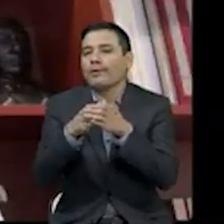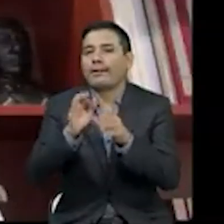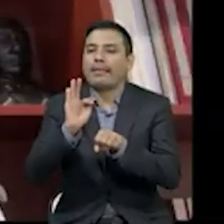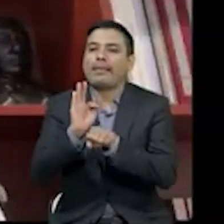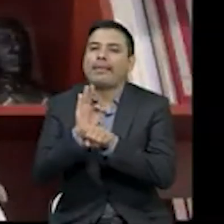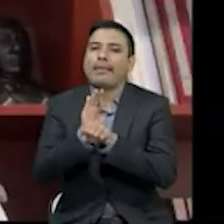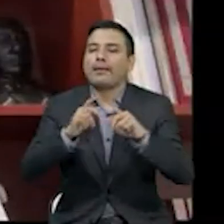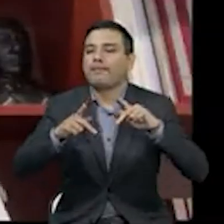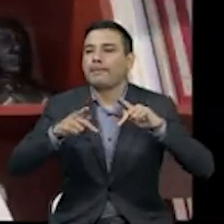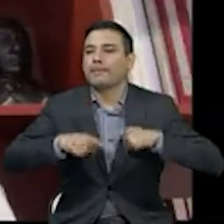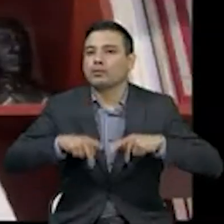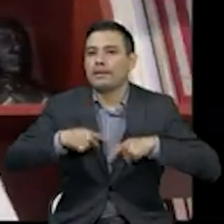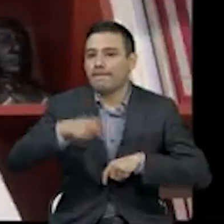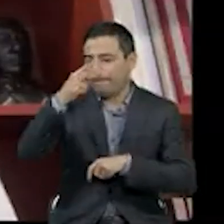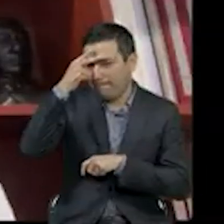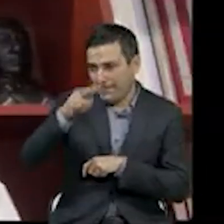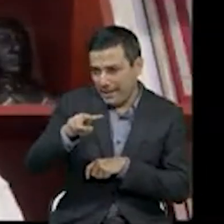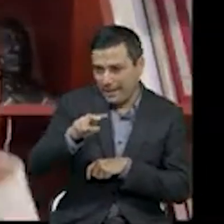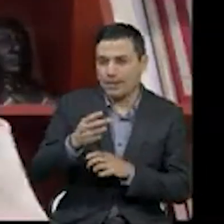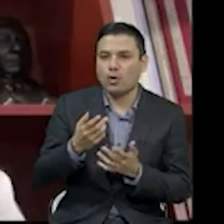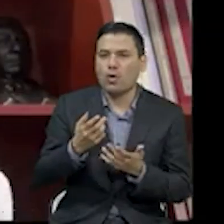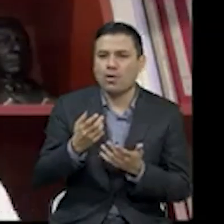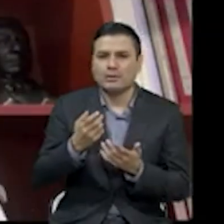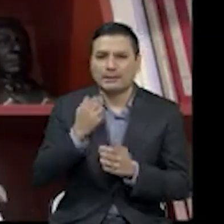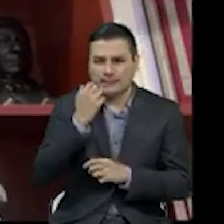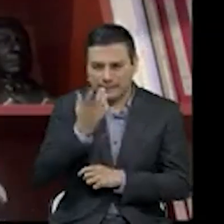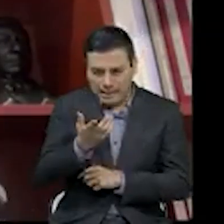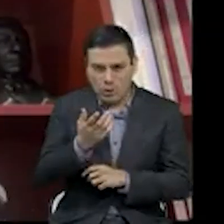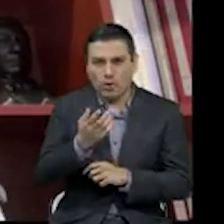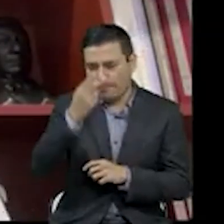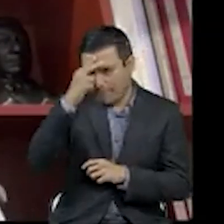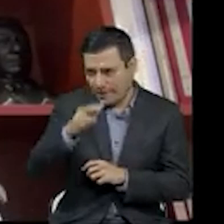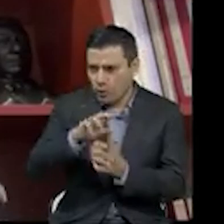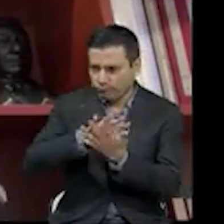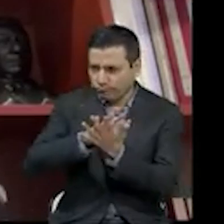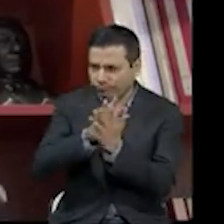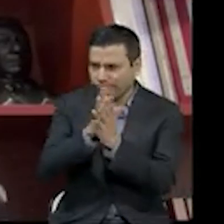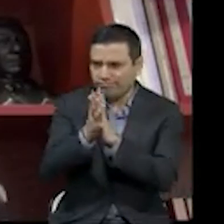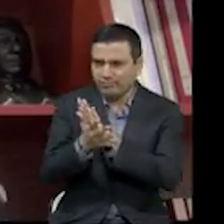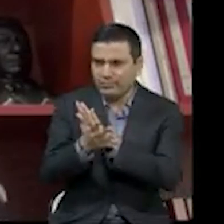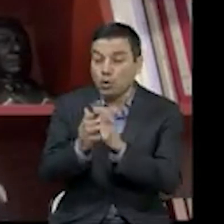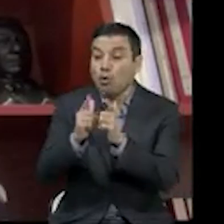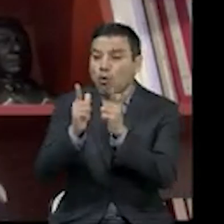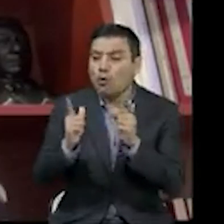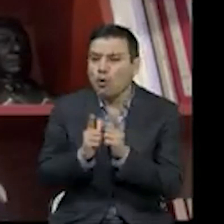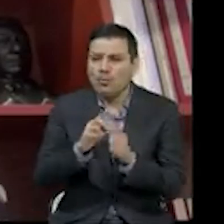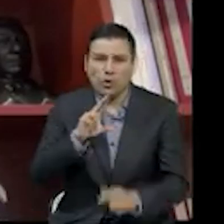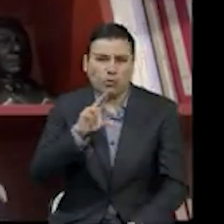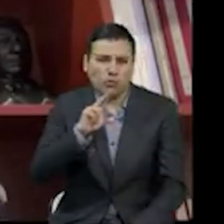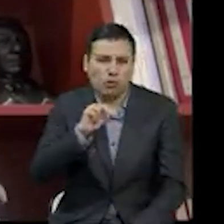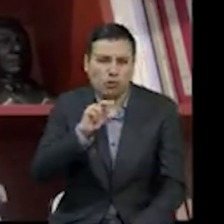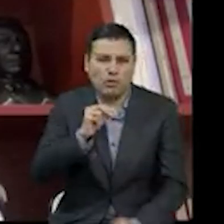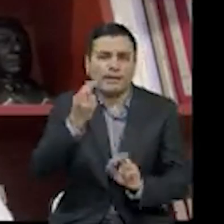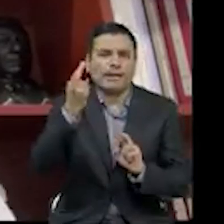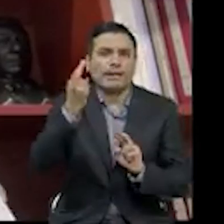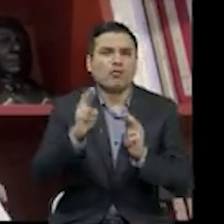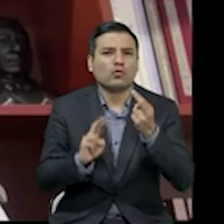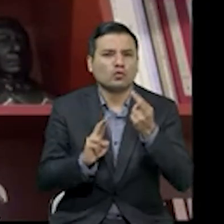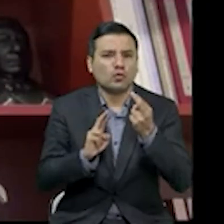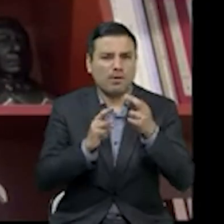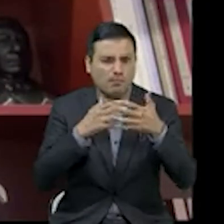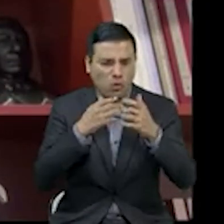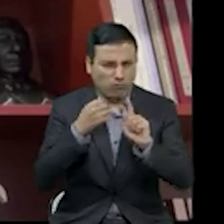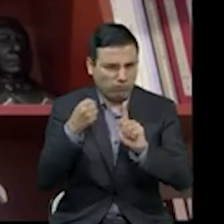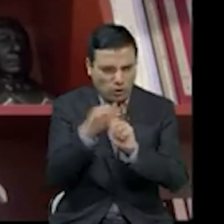del patrimonio nacional, de la transformación de la patria, que no es un bando, sino es una revolución sin violencia